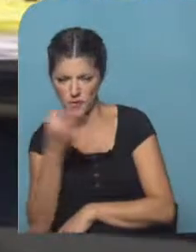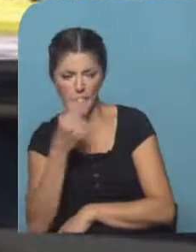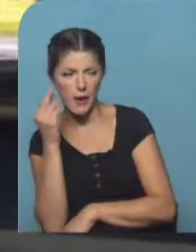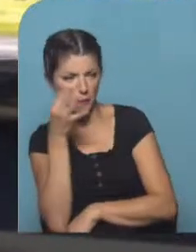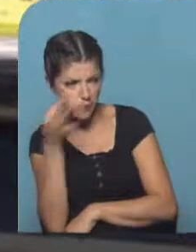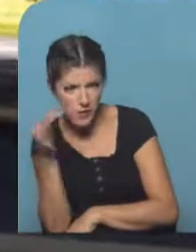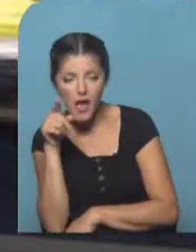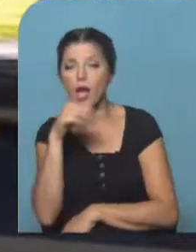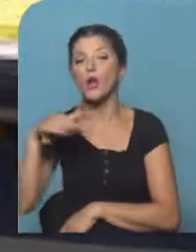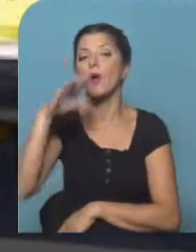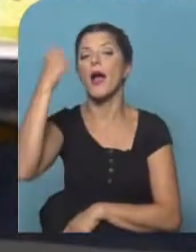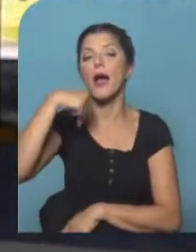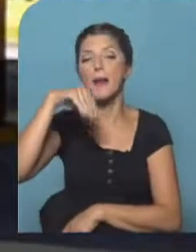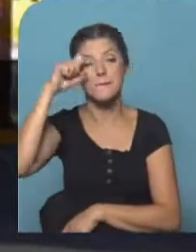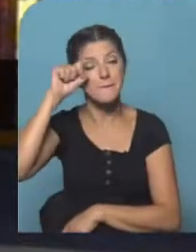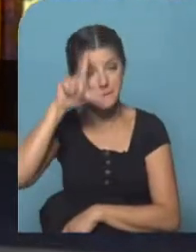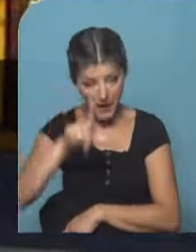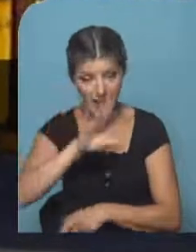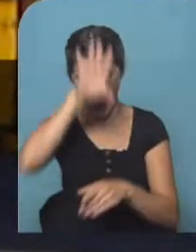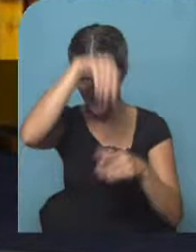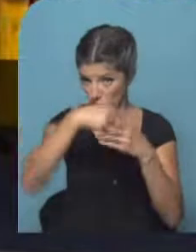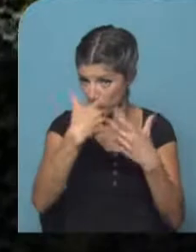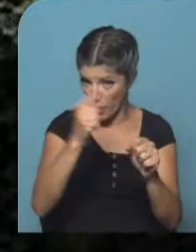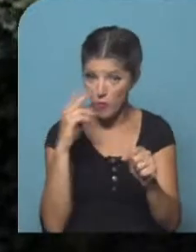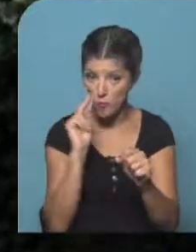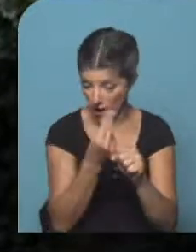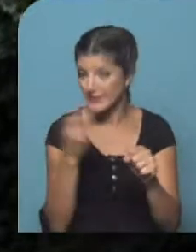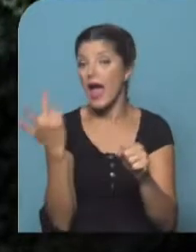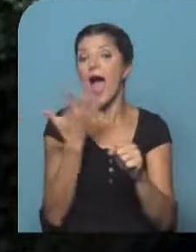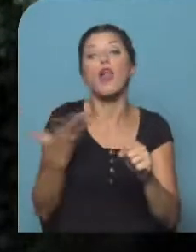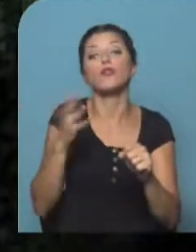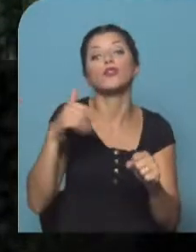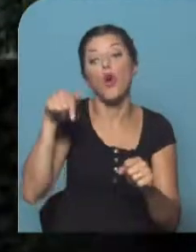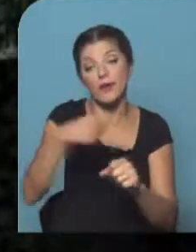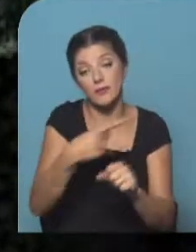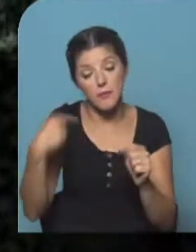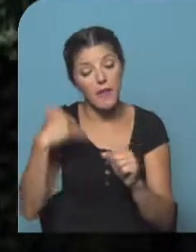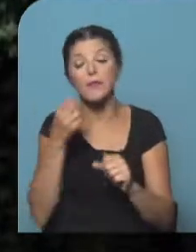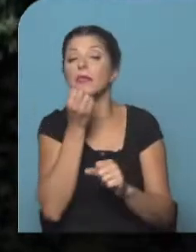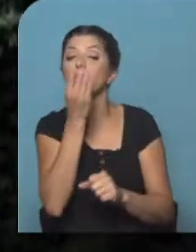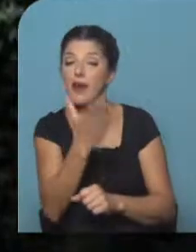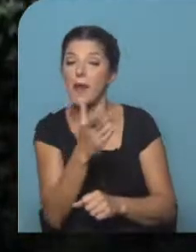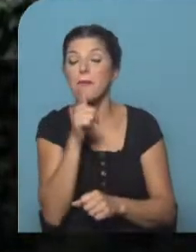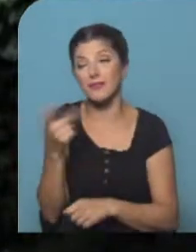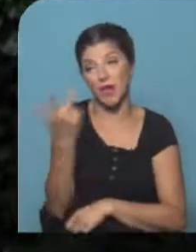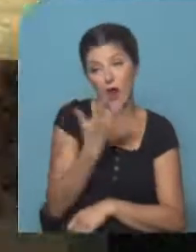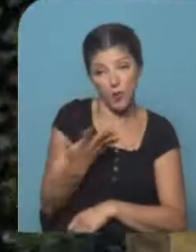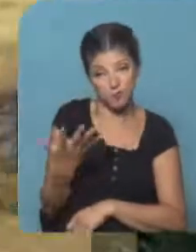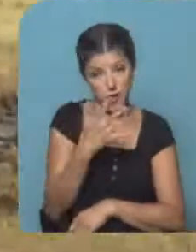Carmel, donde fue asesinada María Marta. Declararán esta semana como sospechosos de haber colaborado.